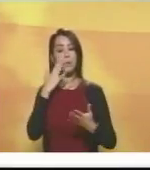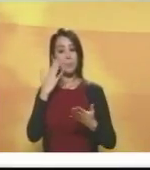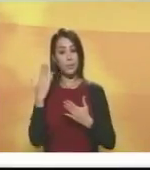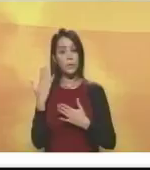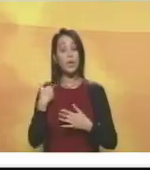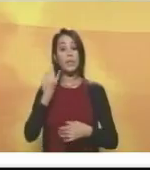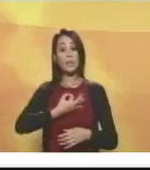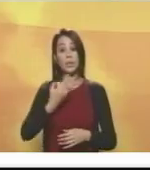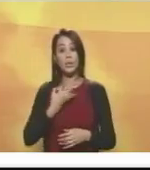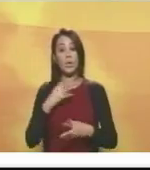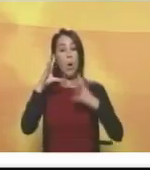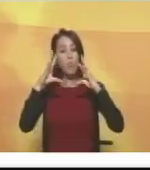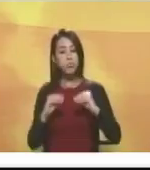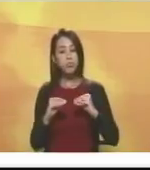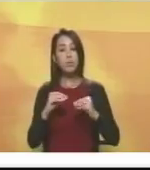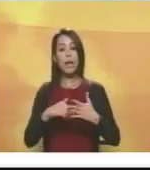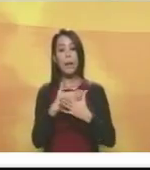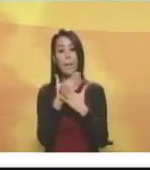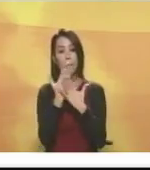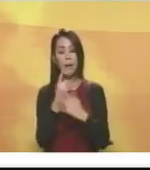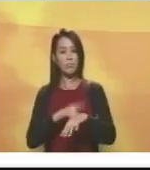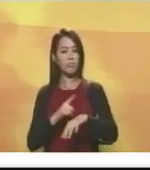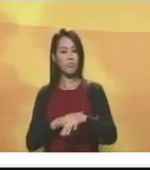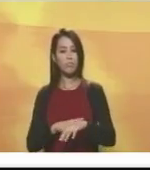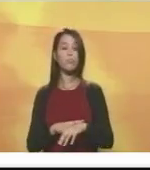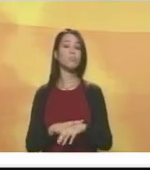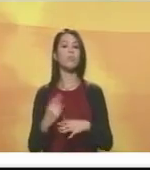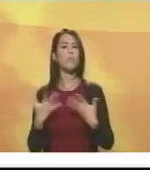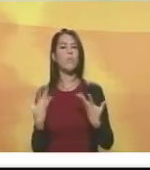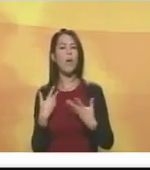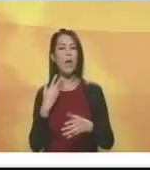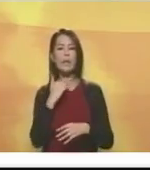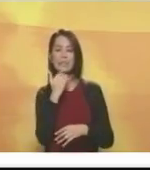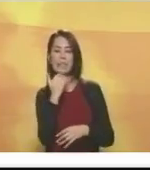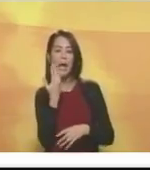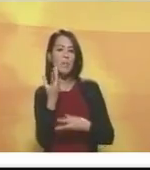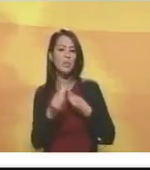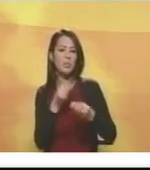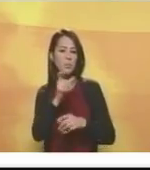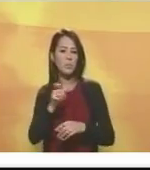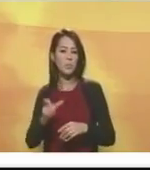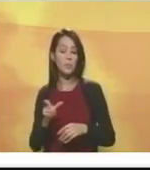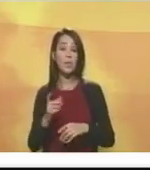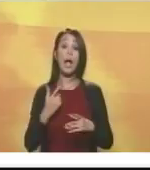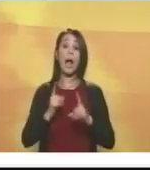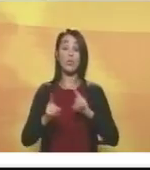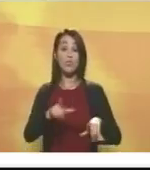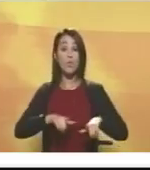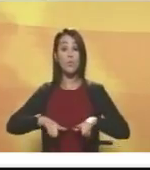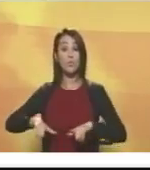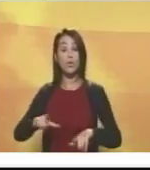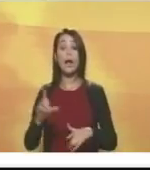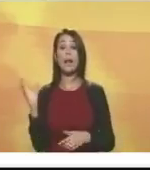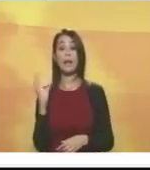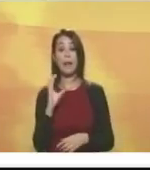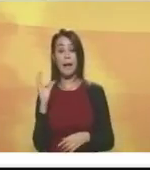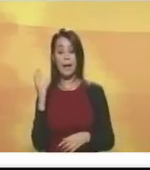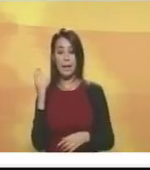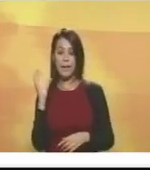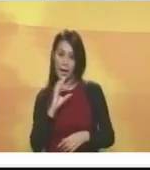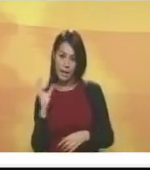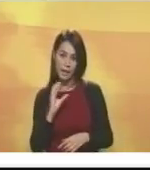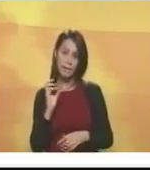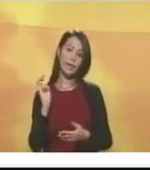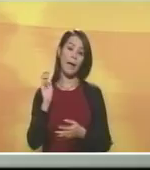Domínguez, aseguró que el apagón ocurrido en horas de la madrugada fue producto de un sabotaje y que este afectó varias zonas del Distrito Capital, Vargas